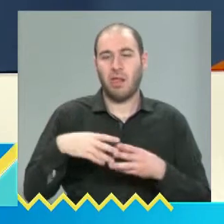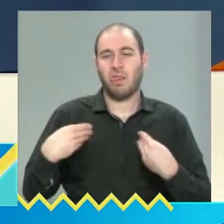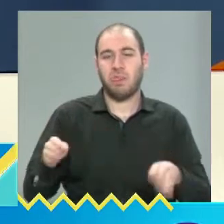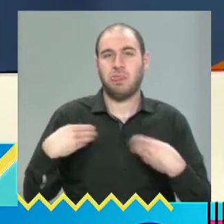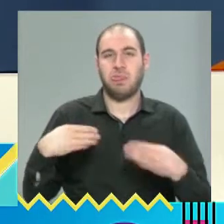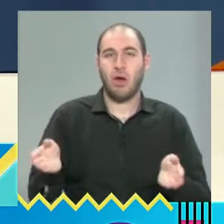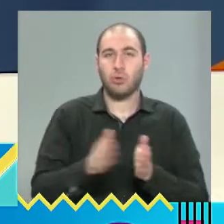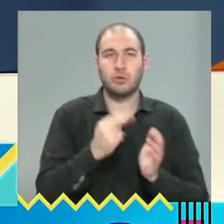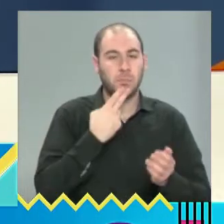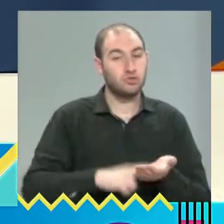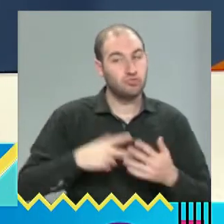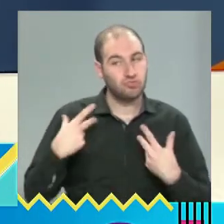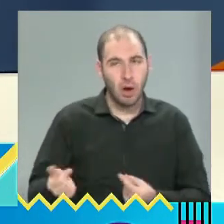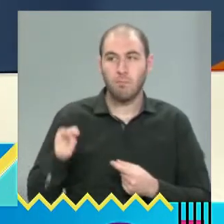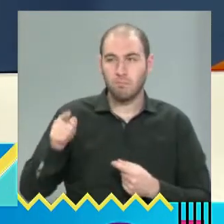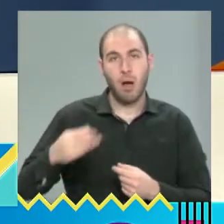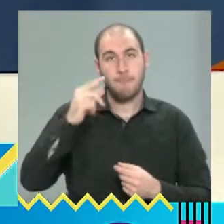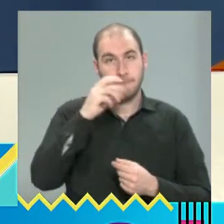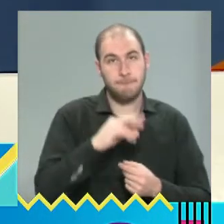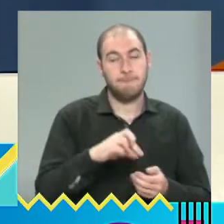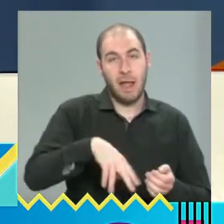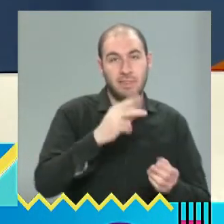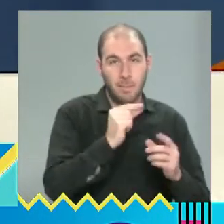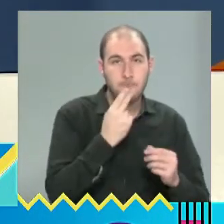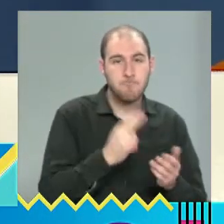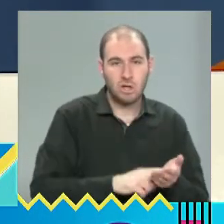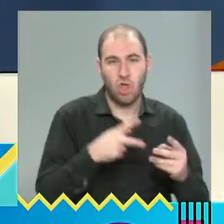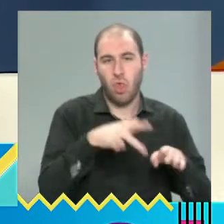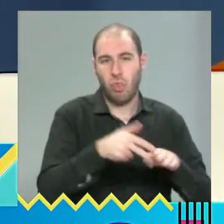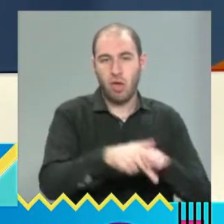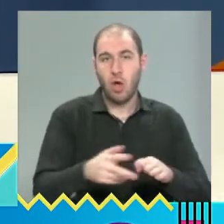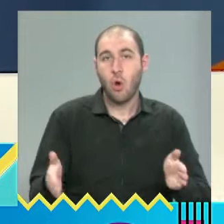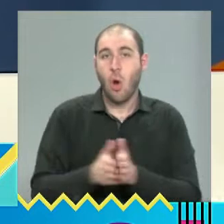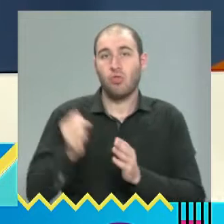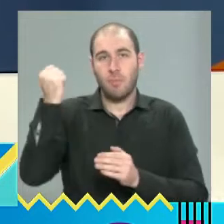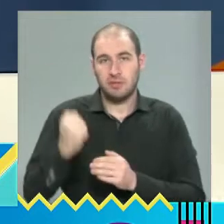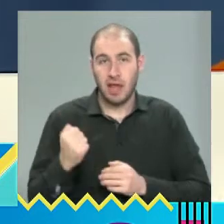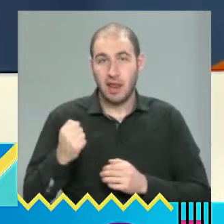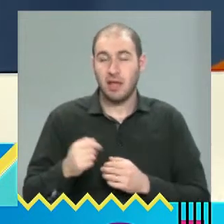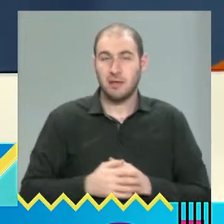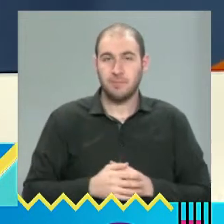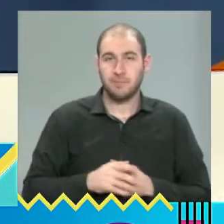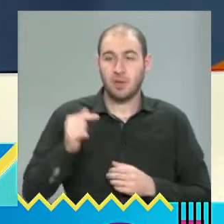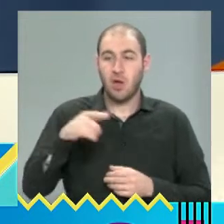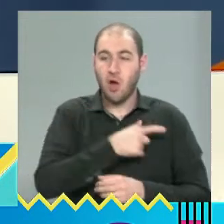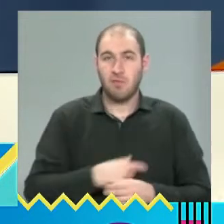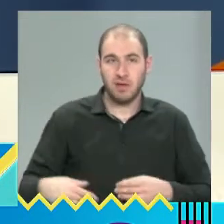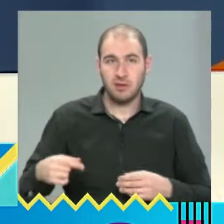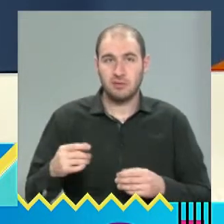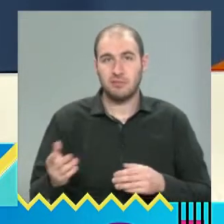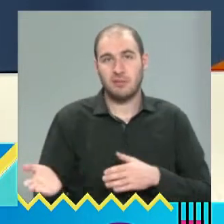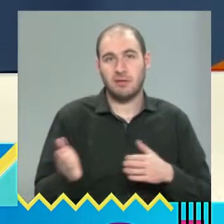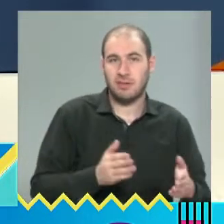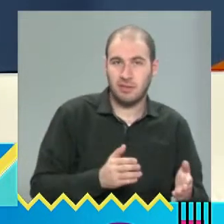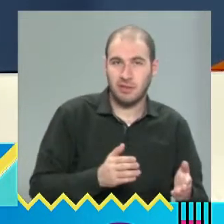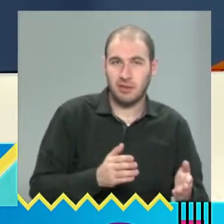con la política fiscal, no, agarrar la política fiscal y hacerla un poco más restrictiva junto con la monetaria. Es decir, el gobierno dio un paso para un lado y